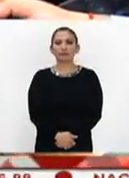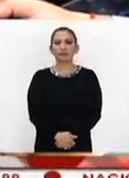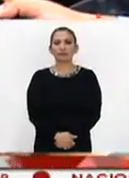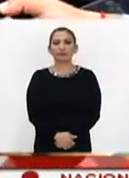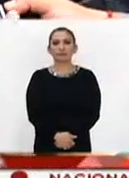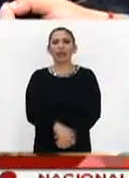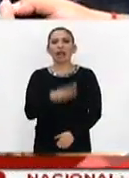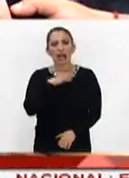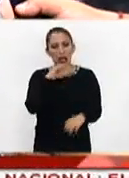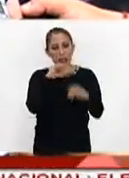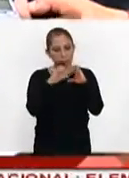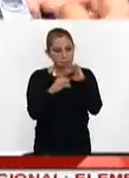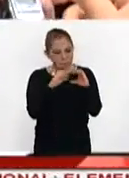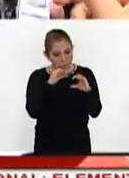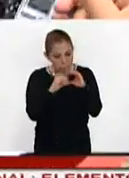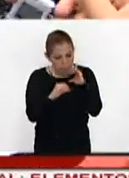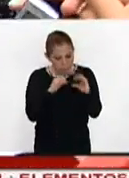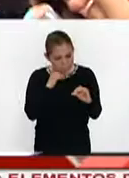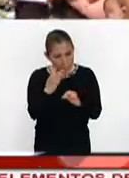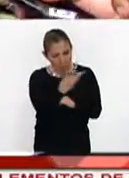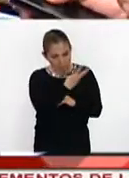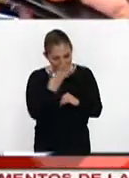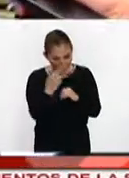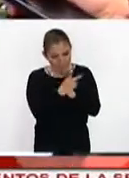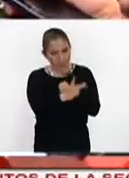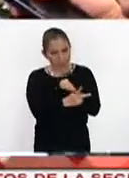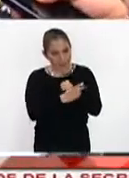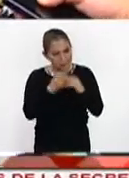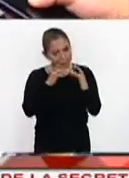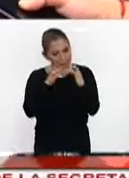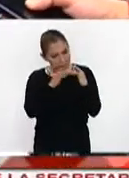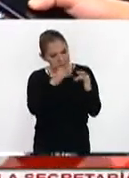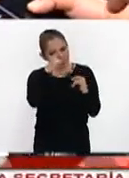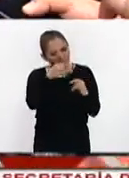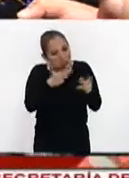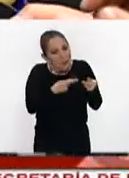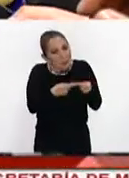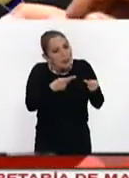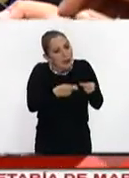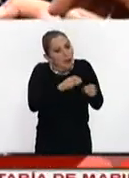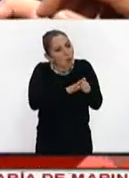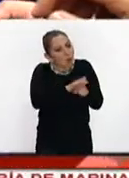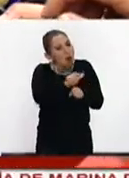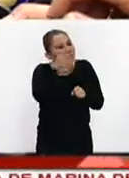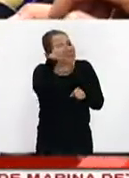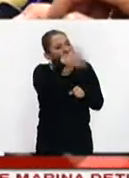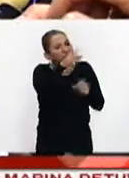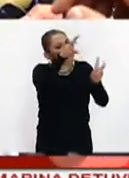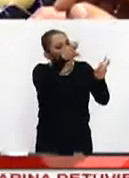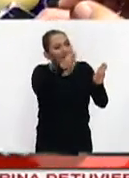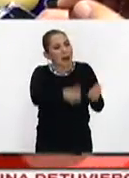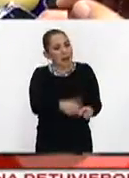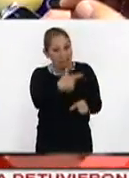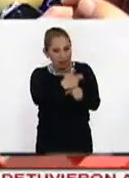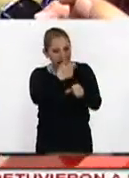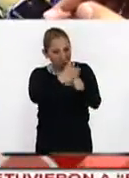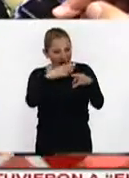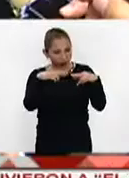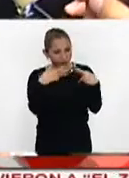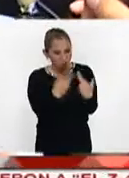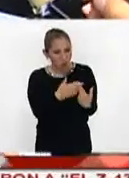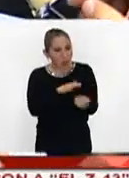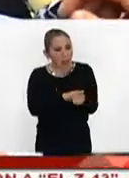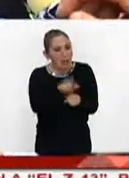Hay comunicación entre los países para preparar qué es lo que queremos avanzar para la séptima.